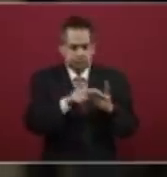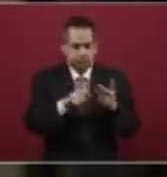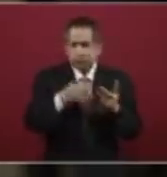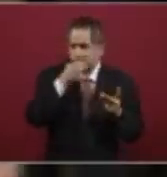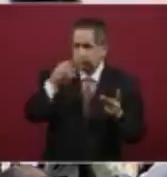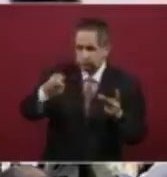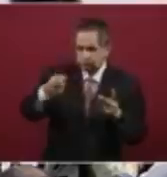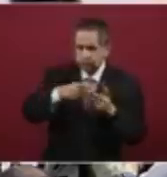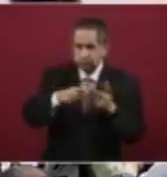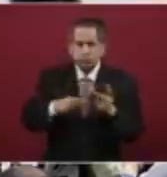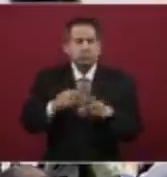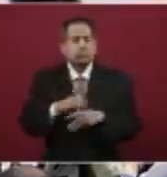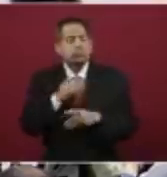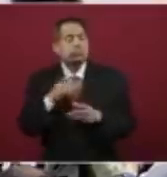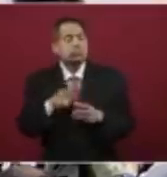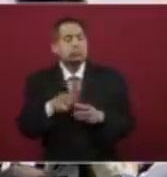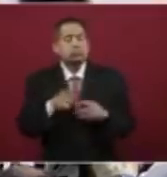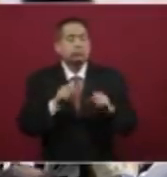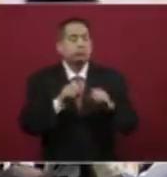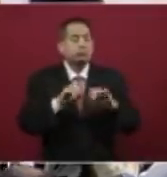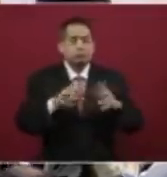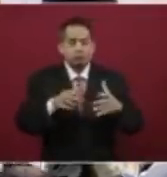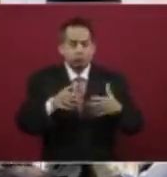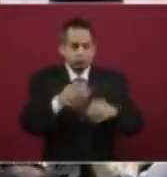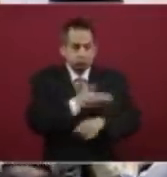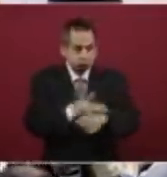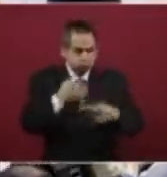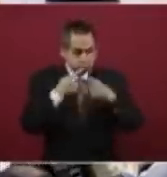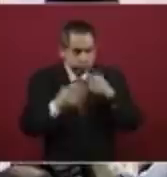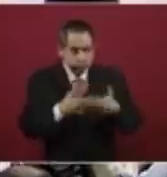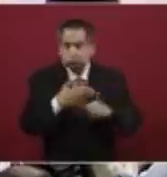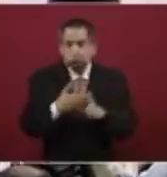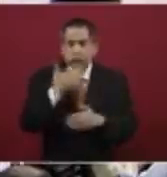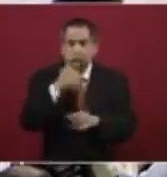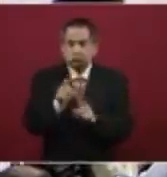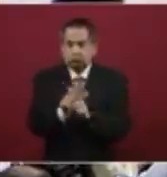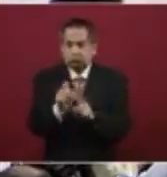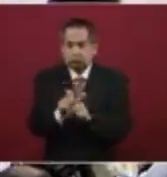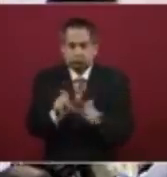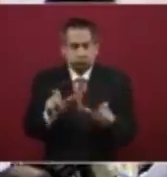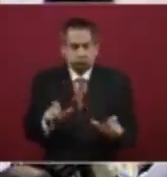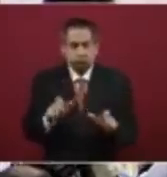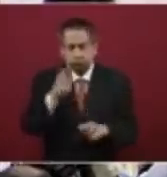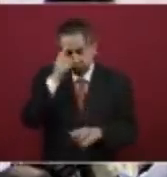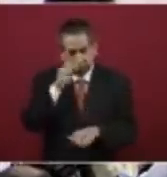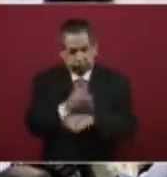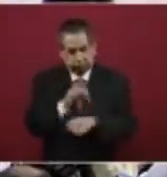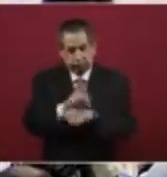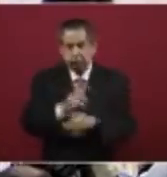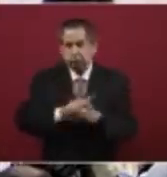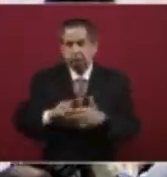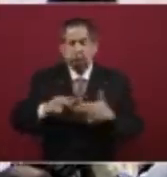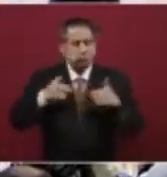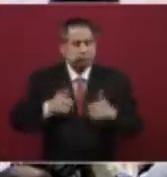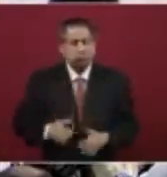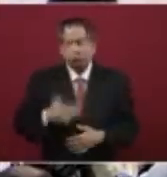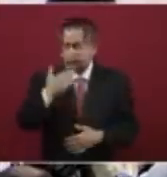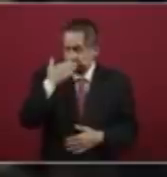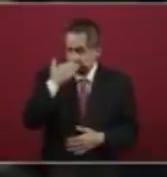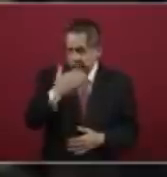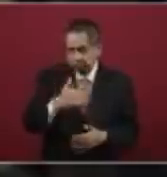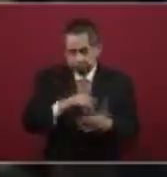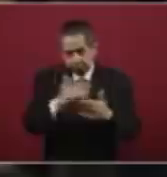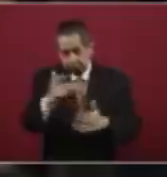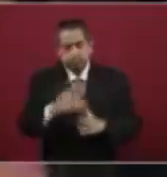saludos porque el sistema les está funcionando bien de protección para defensores de derechos humanos y periodistas.